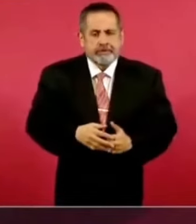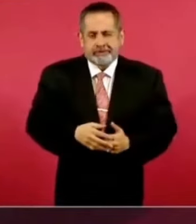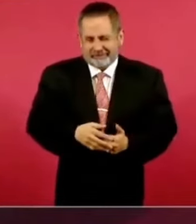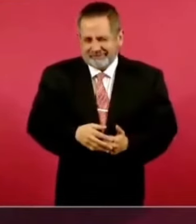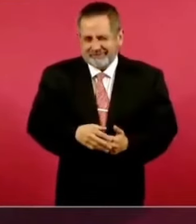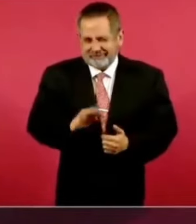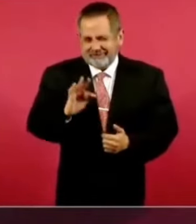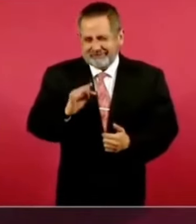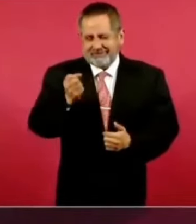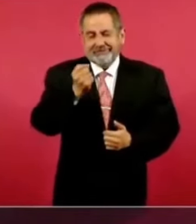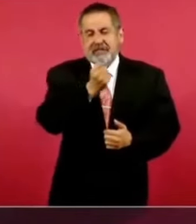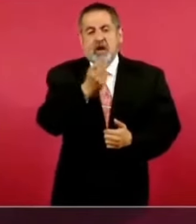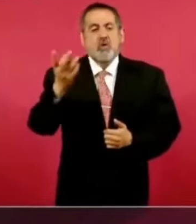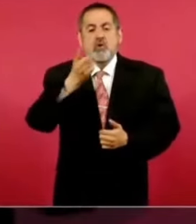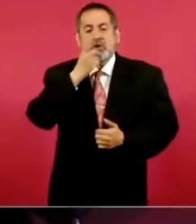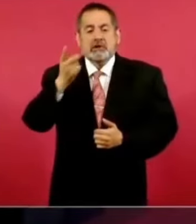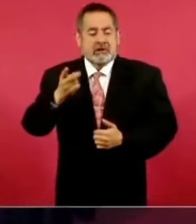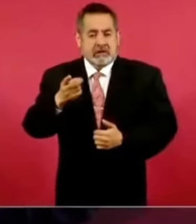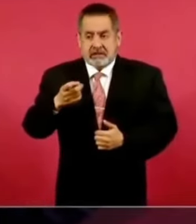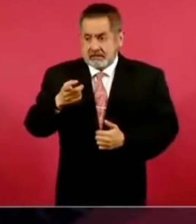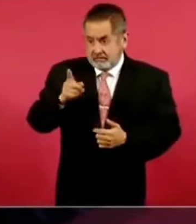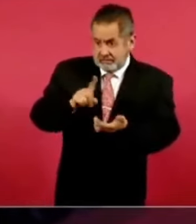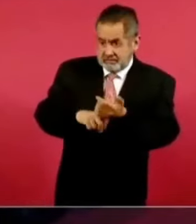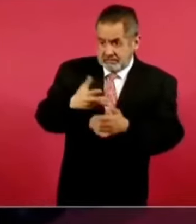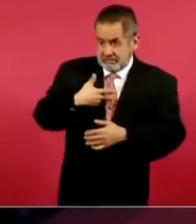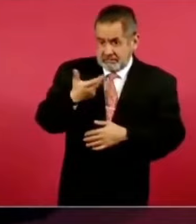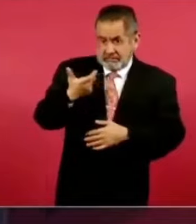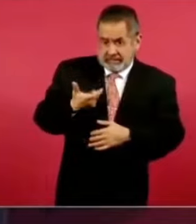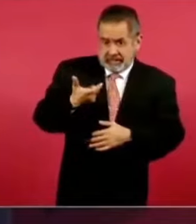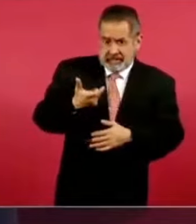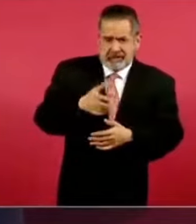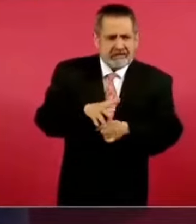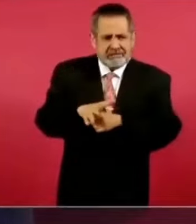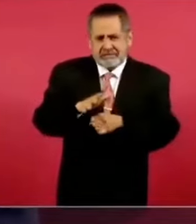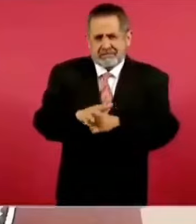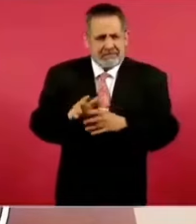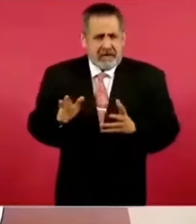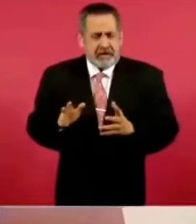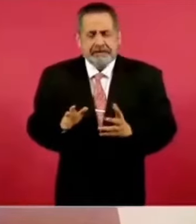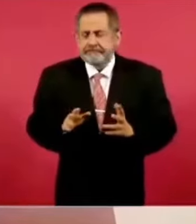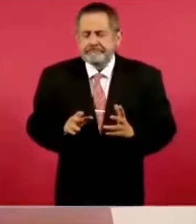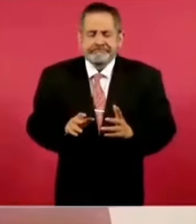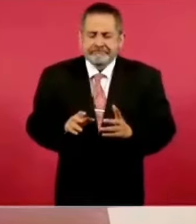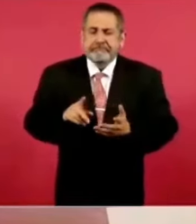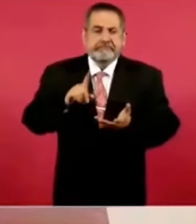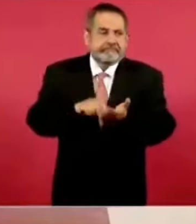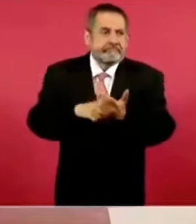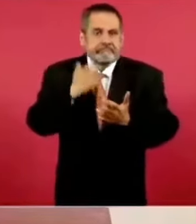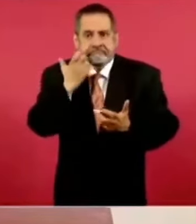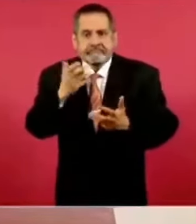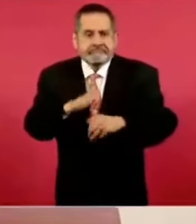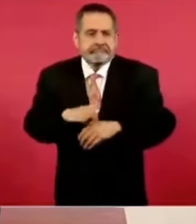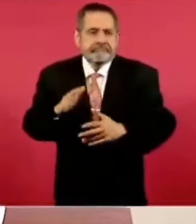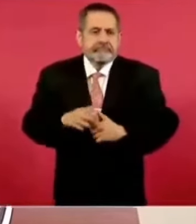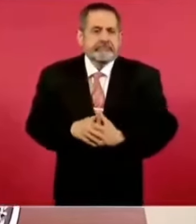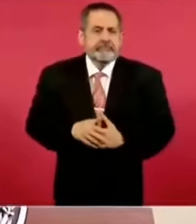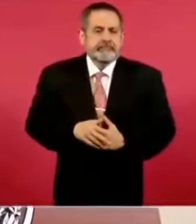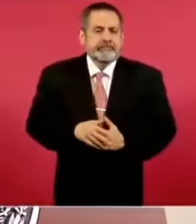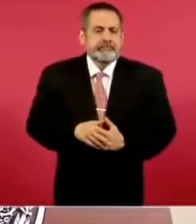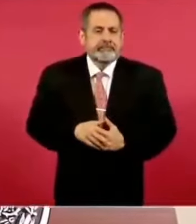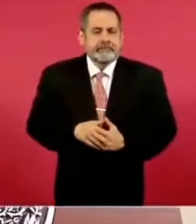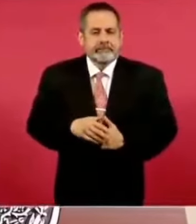ya no necesita más, se aplica mucho esto para la elección